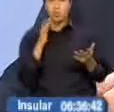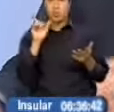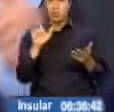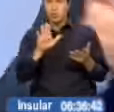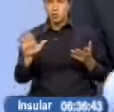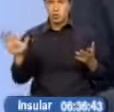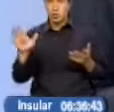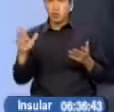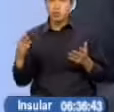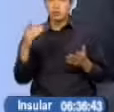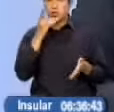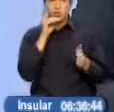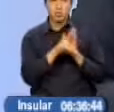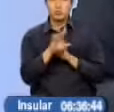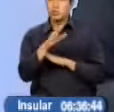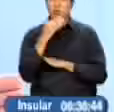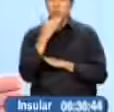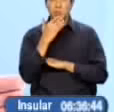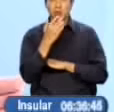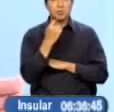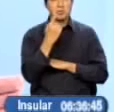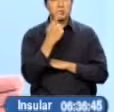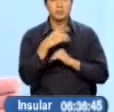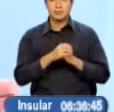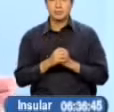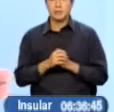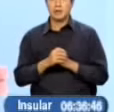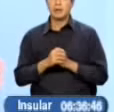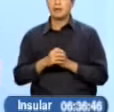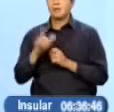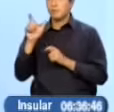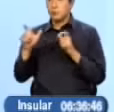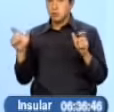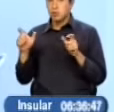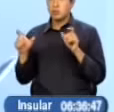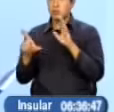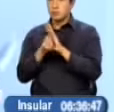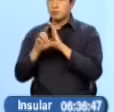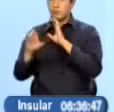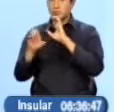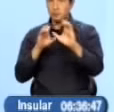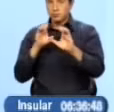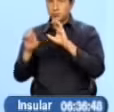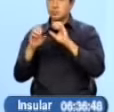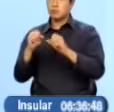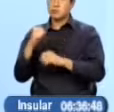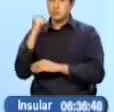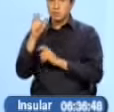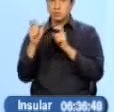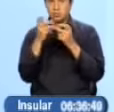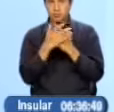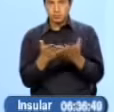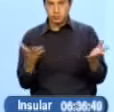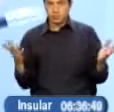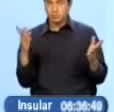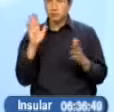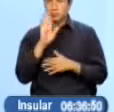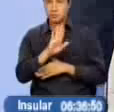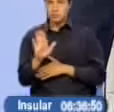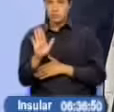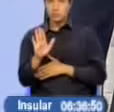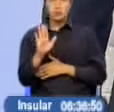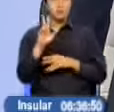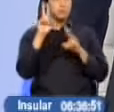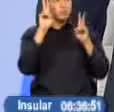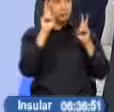están haciendo la acusación lo que están haciendo la acusación está en contra de una ley de comunicación que defiende a las audiencias de telebasura por